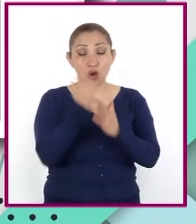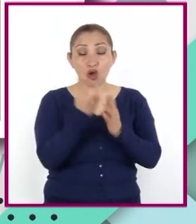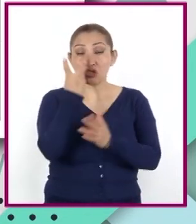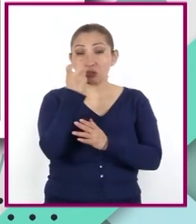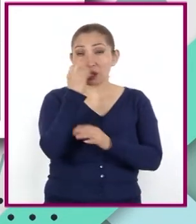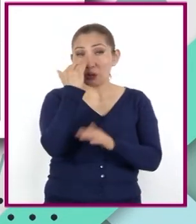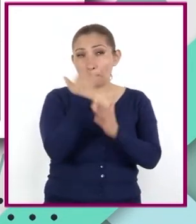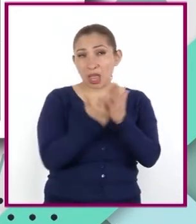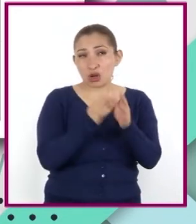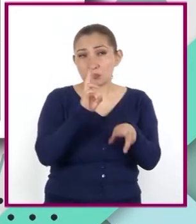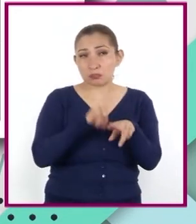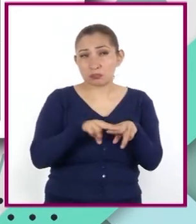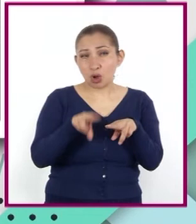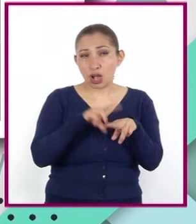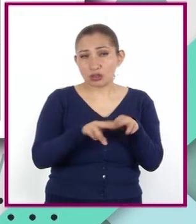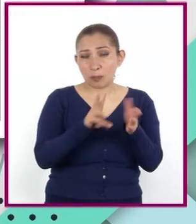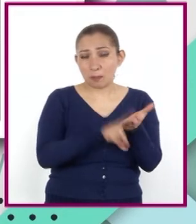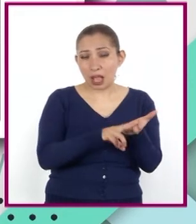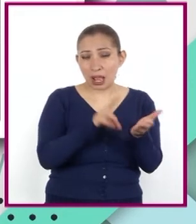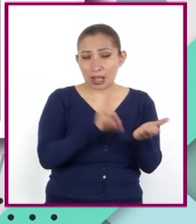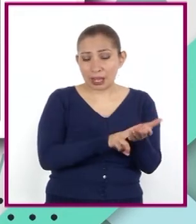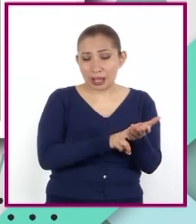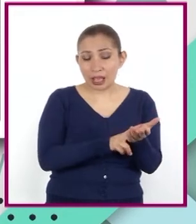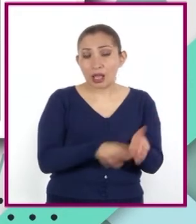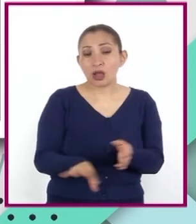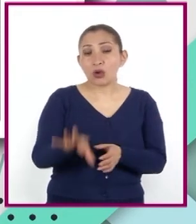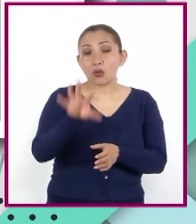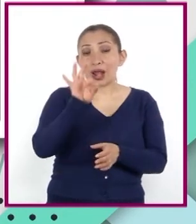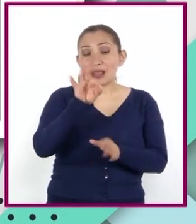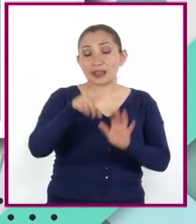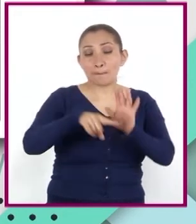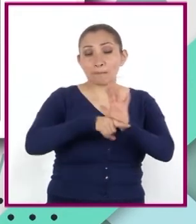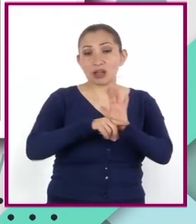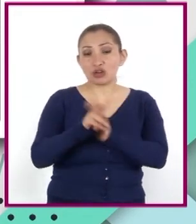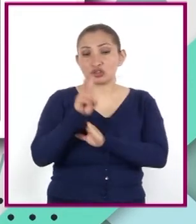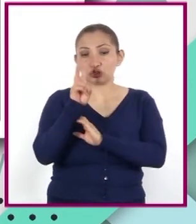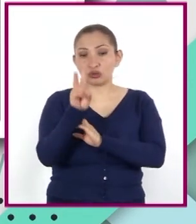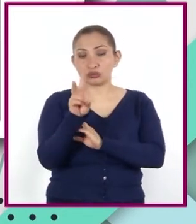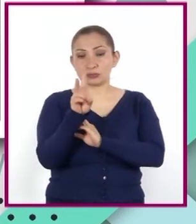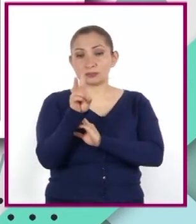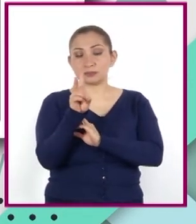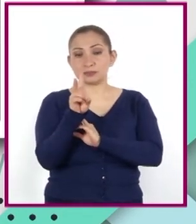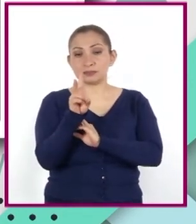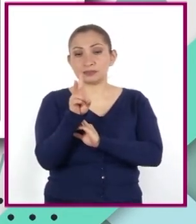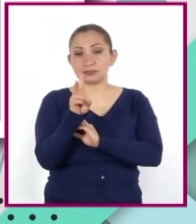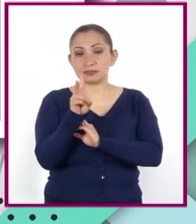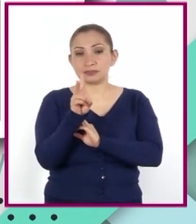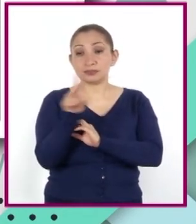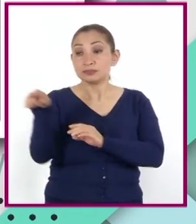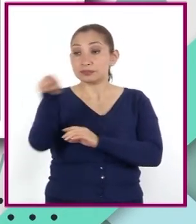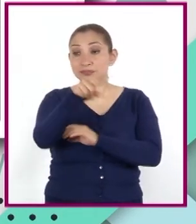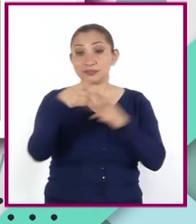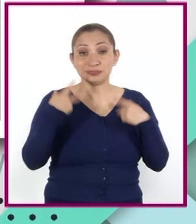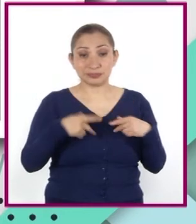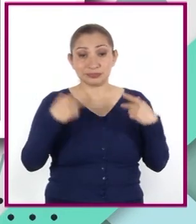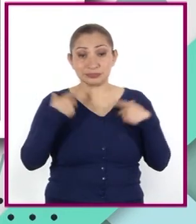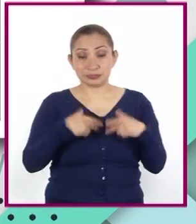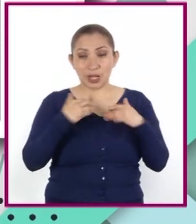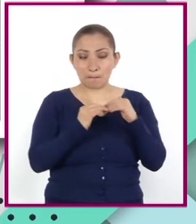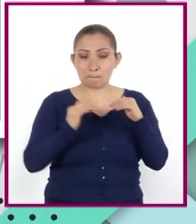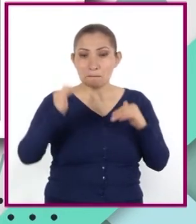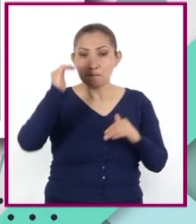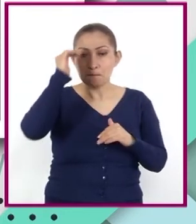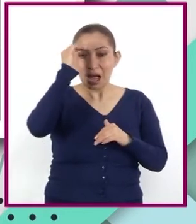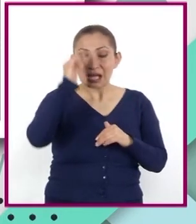2, la entrada se representa por 40 menos 2 y los espectadores se